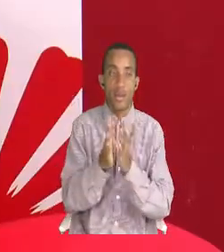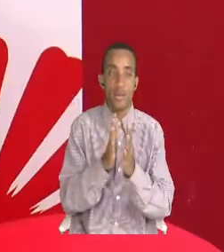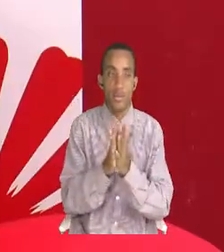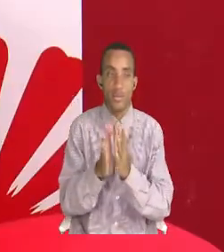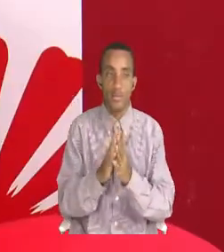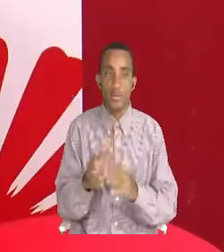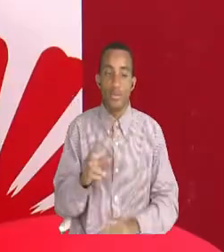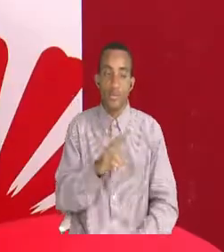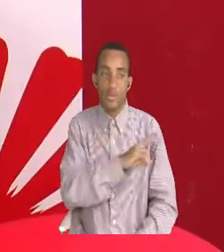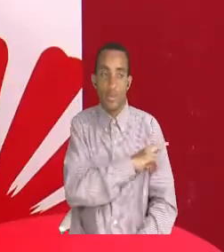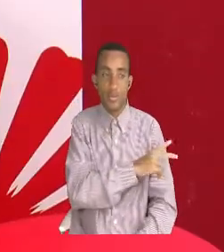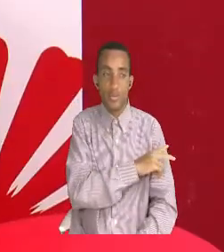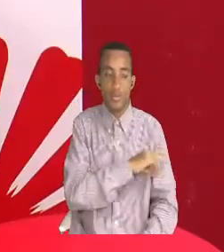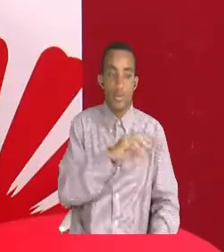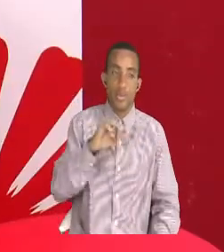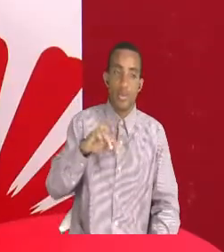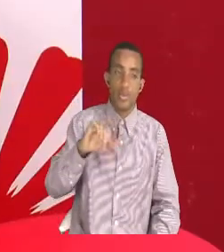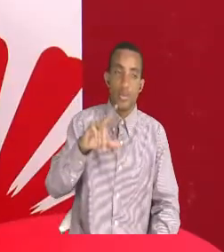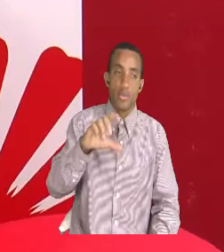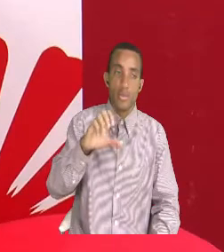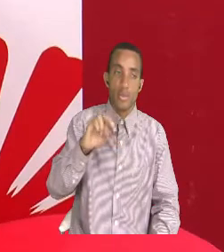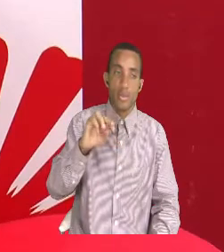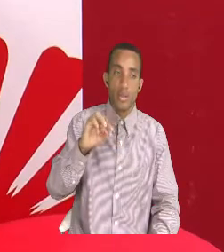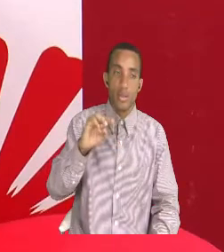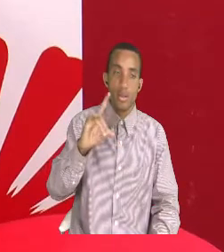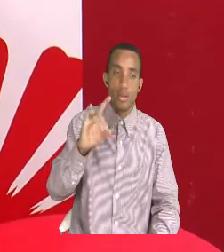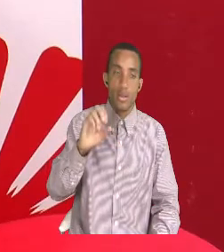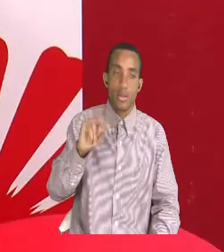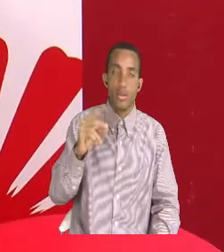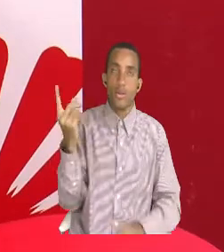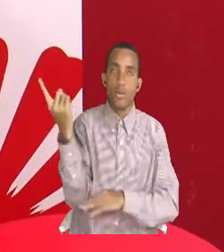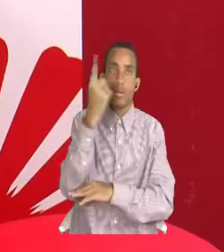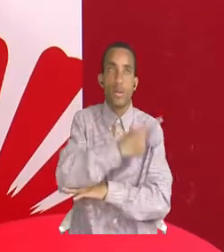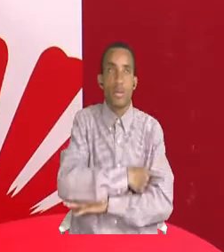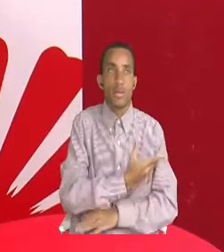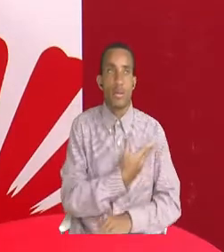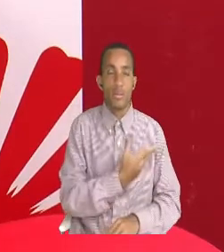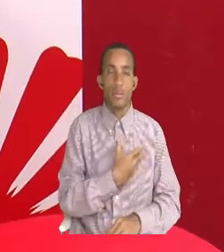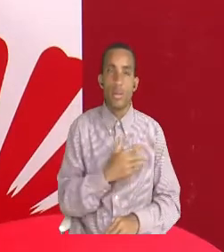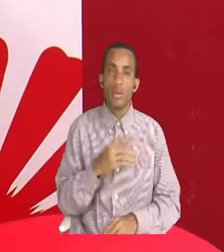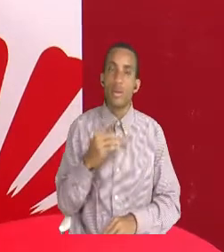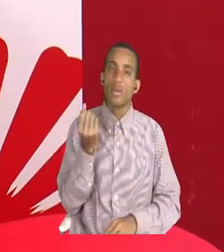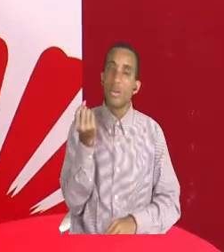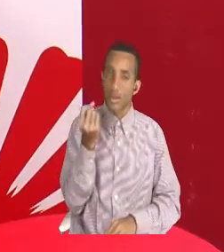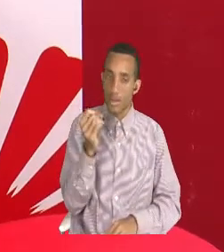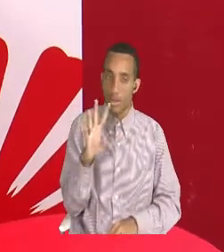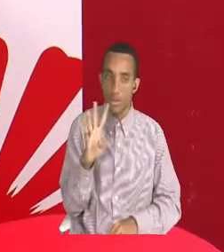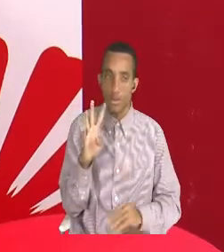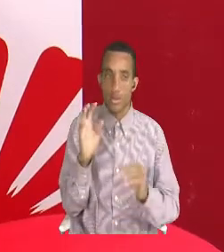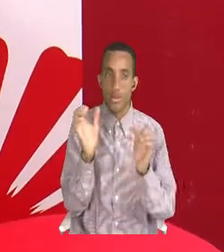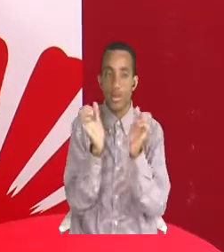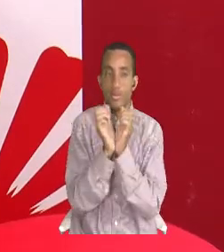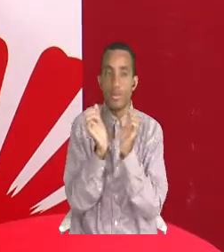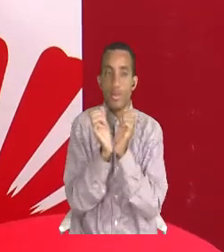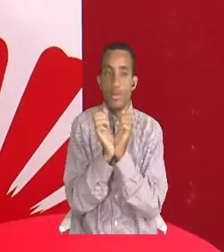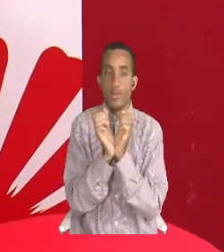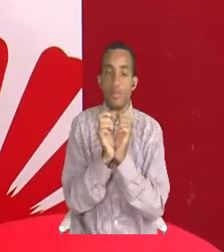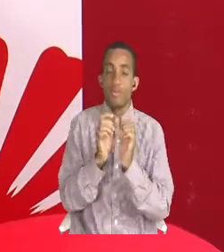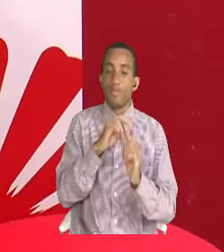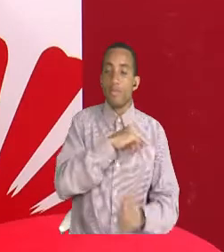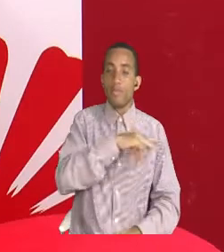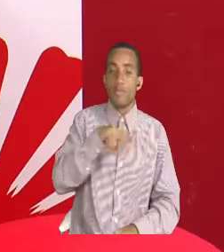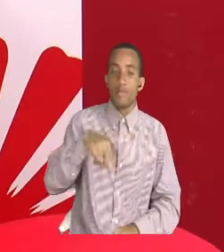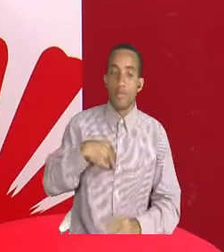Hotel Milenio va a celebrar el Día de la Madre el domingo 14 de mayo. Nosotros aquí en el programa vamos